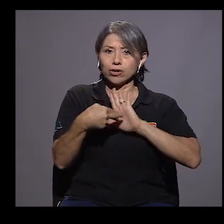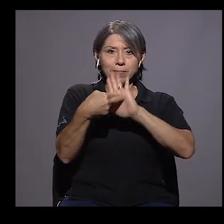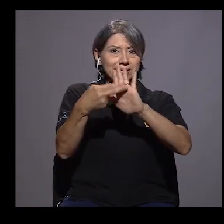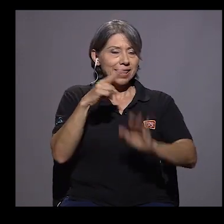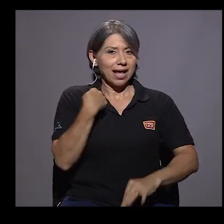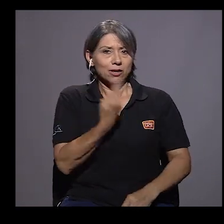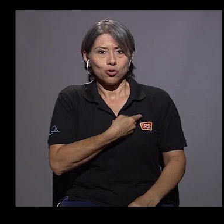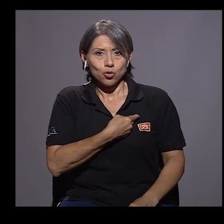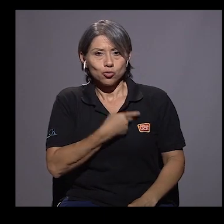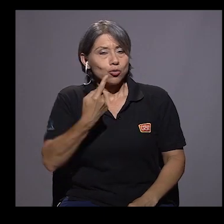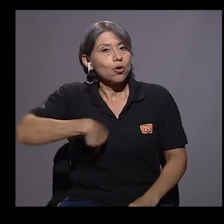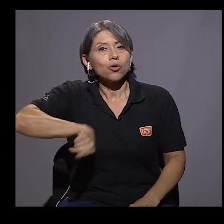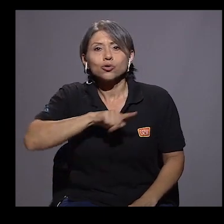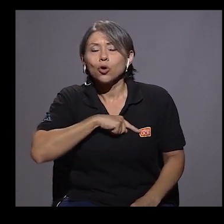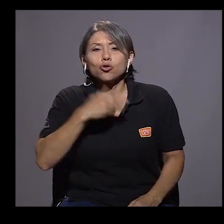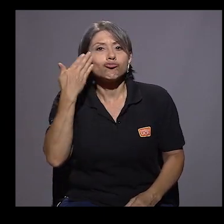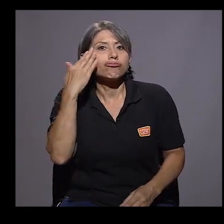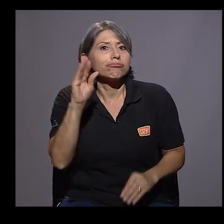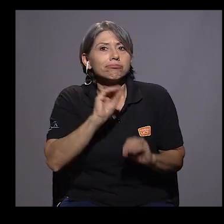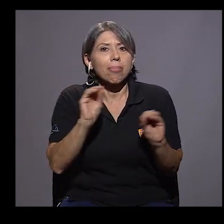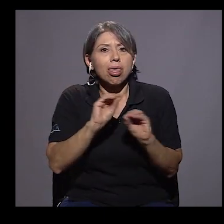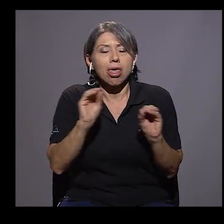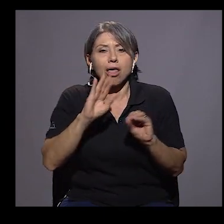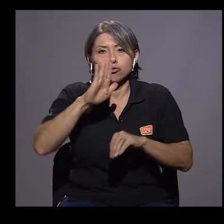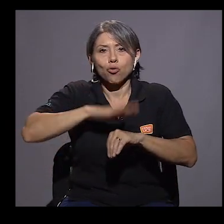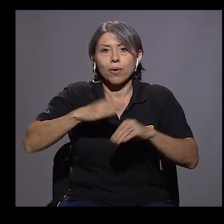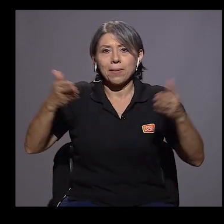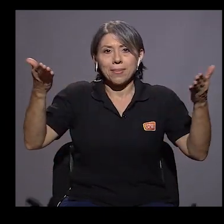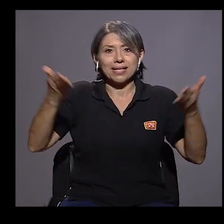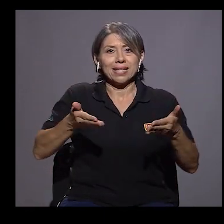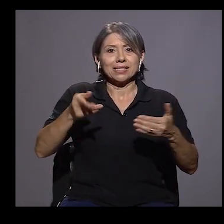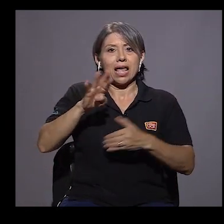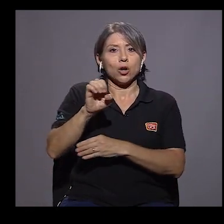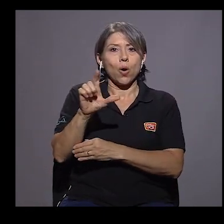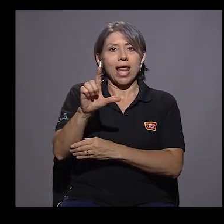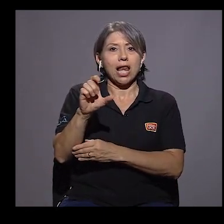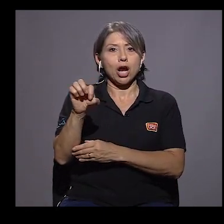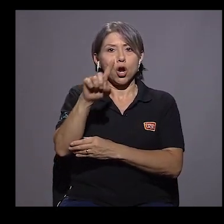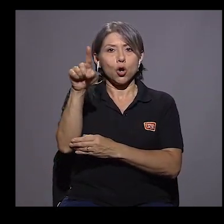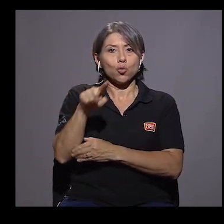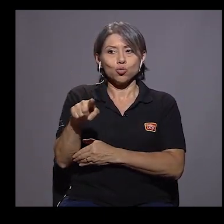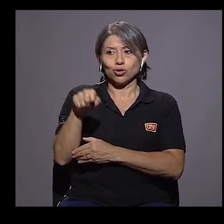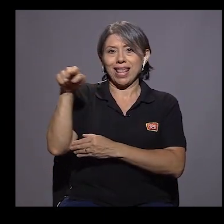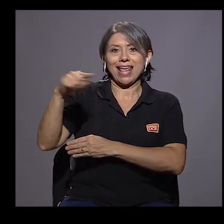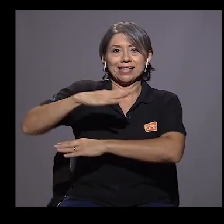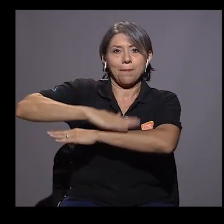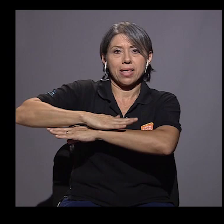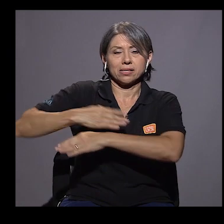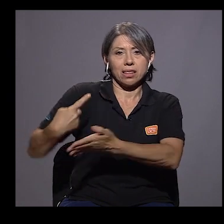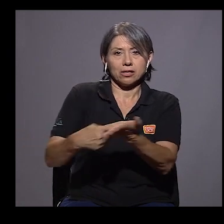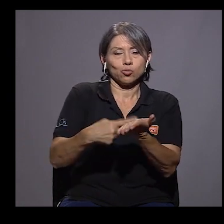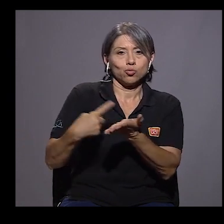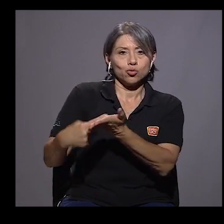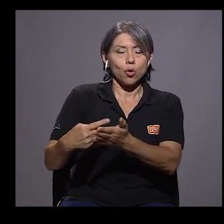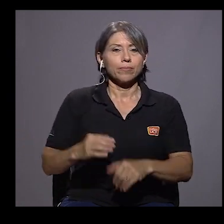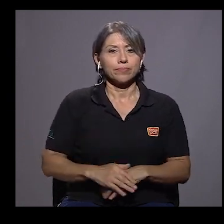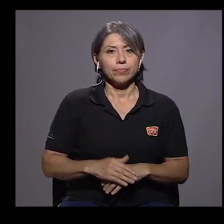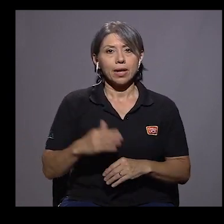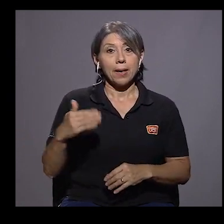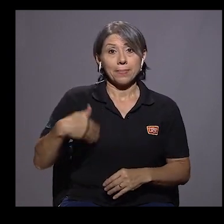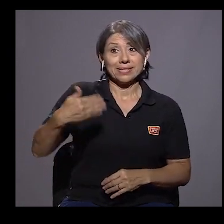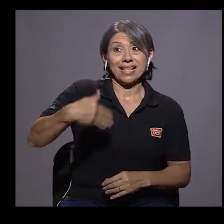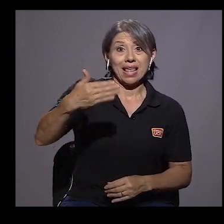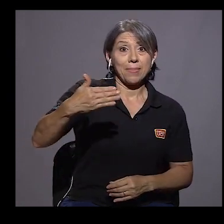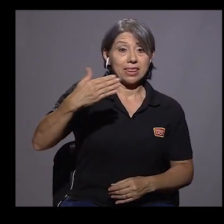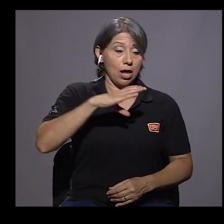nos representan, de tal forma que desconocíamos la presencia de Noel Cruz en dicha mesa de